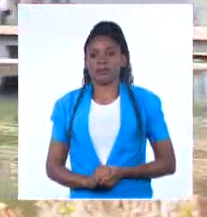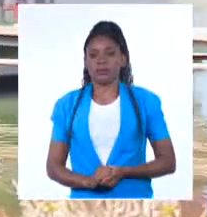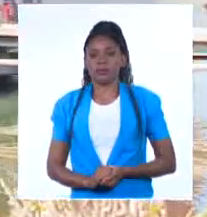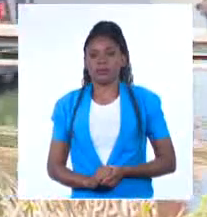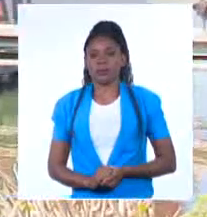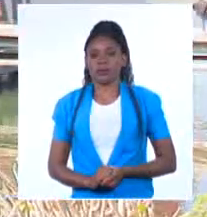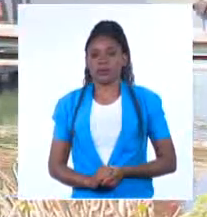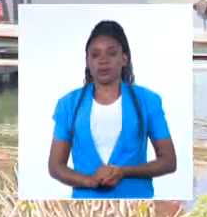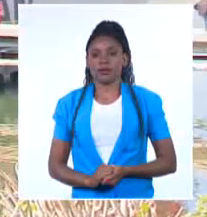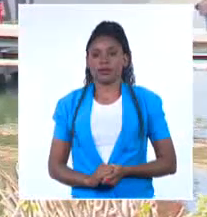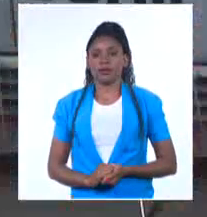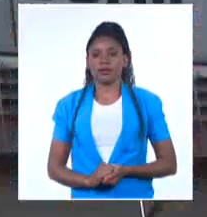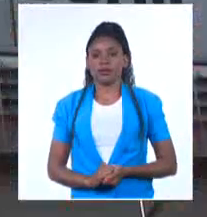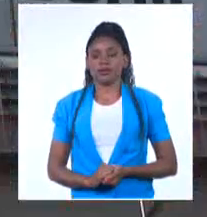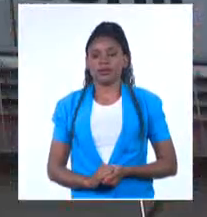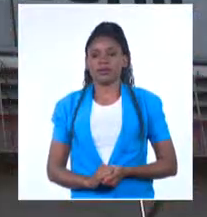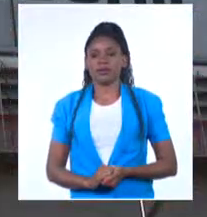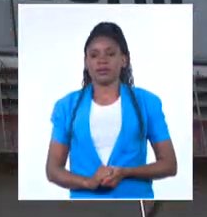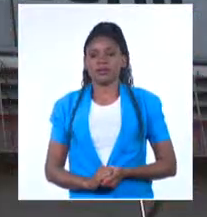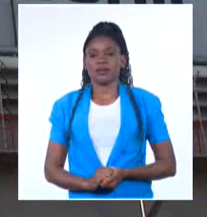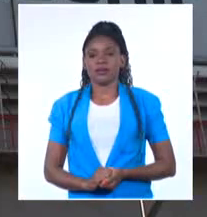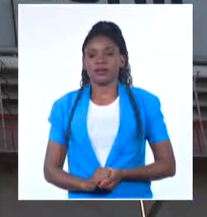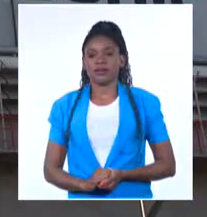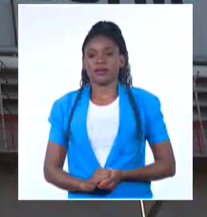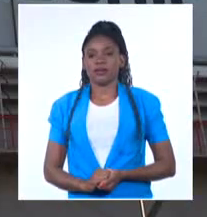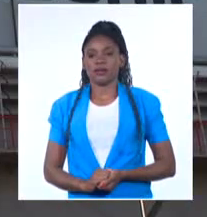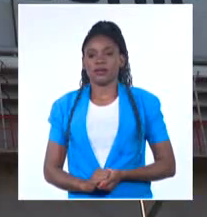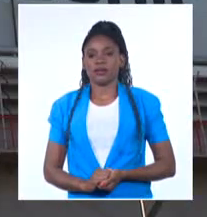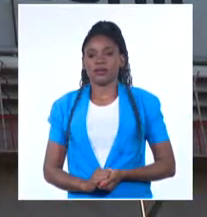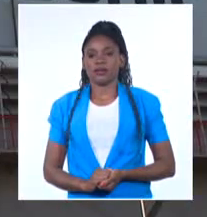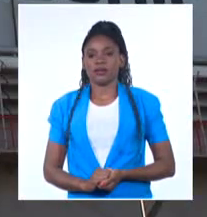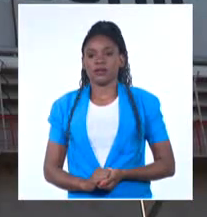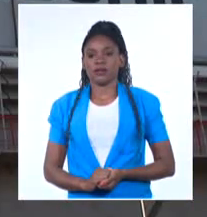Martí y Dailin Herrera Vallar, Sistema Informativo de la Televisión Cubana.